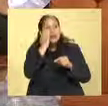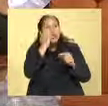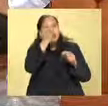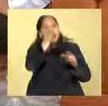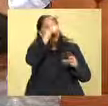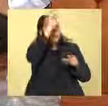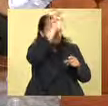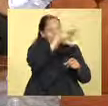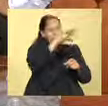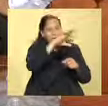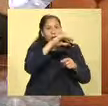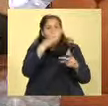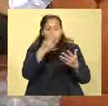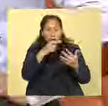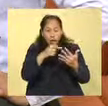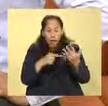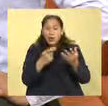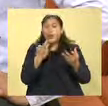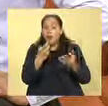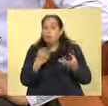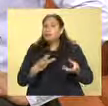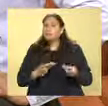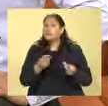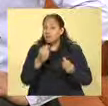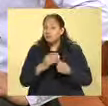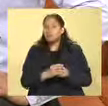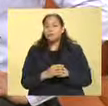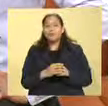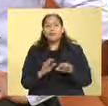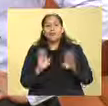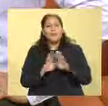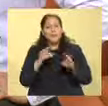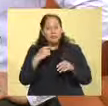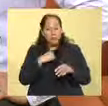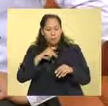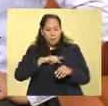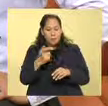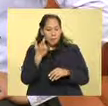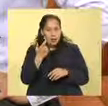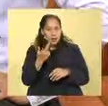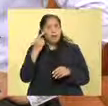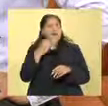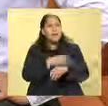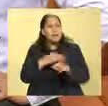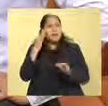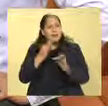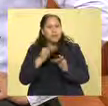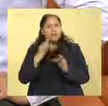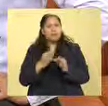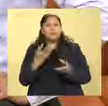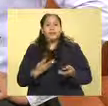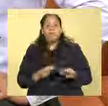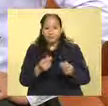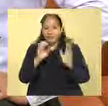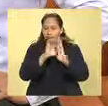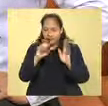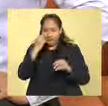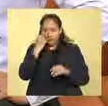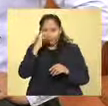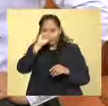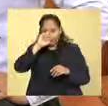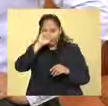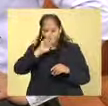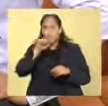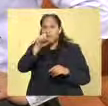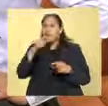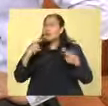muchas veces son los que te desestabilizan. Okay. A tu ingreso o tu gasto familiar. Ahora, bueno, vamos a dar algunos tips para